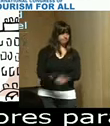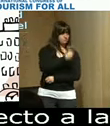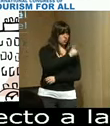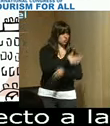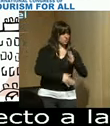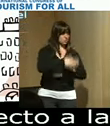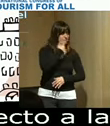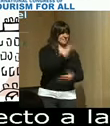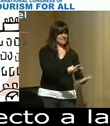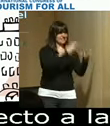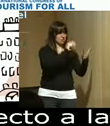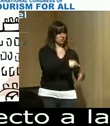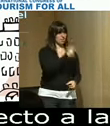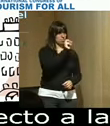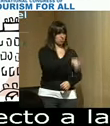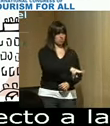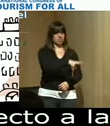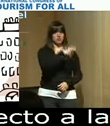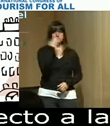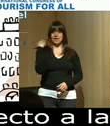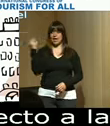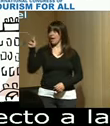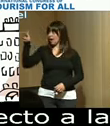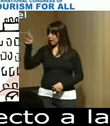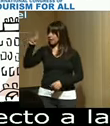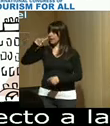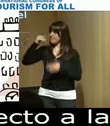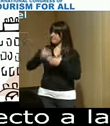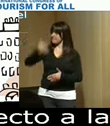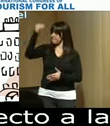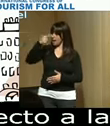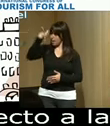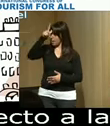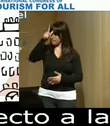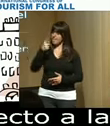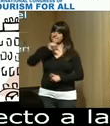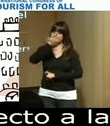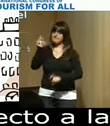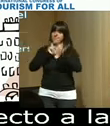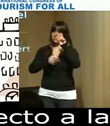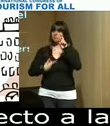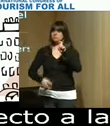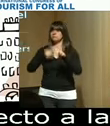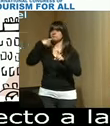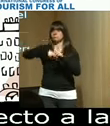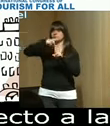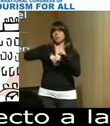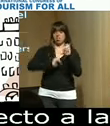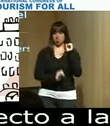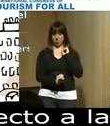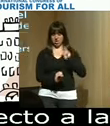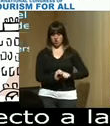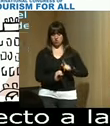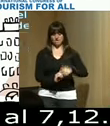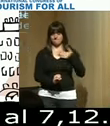del 7,12. La pregunta que se utiliza aquí en el panel alemán es una pregunta que va desde 0 a 10, siendo 0 el nivel de